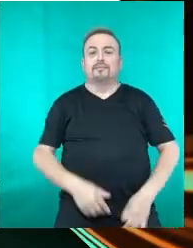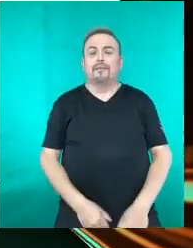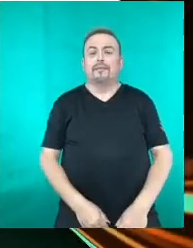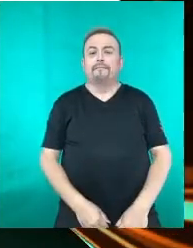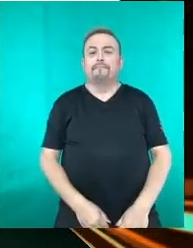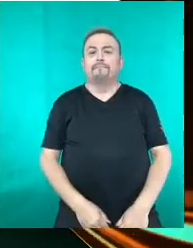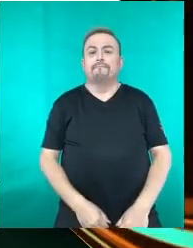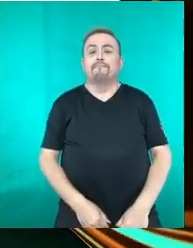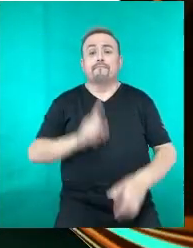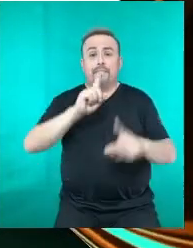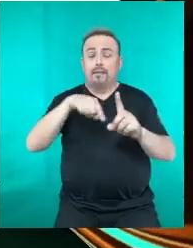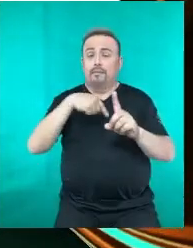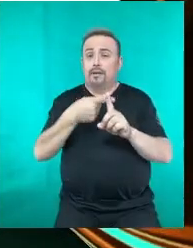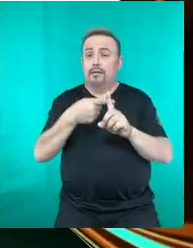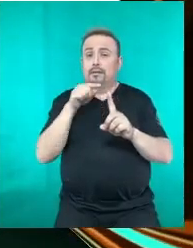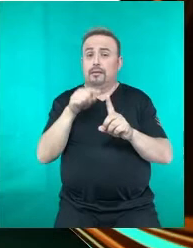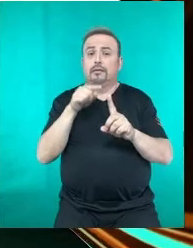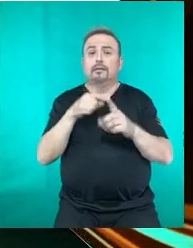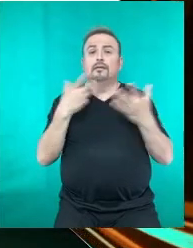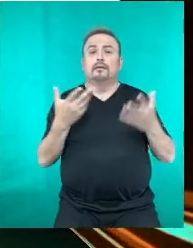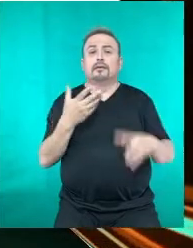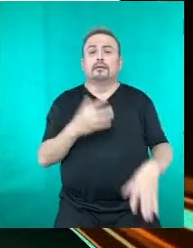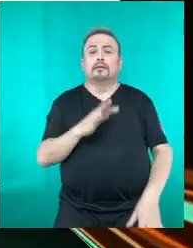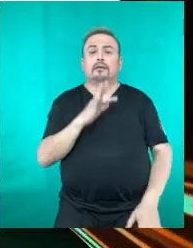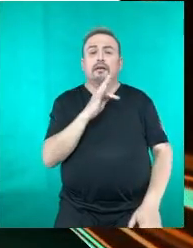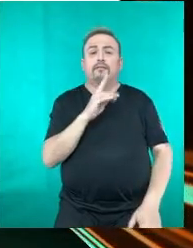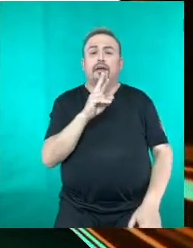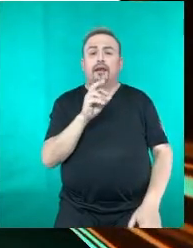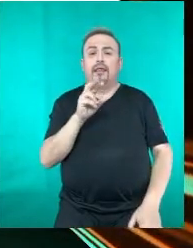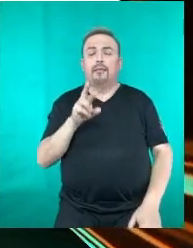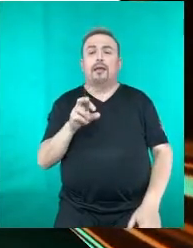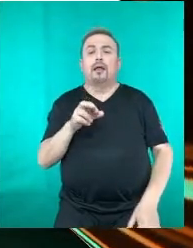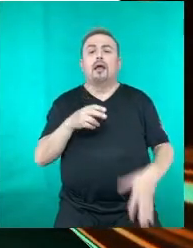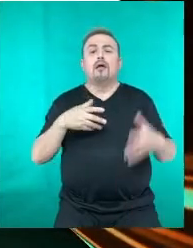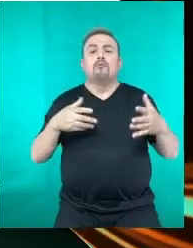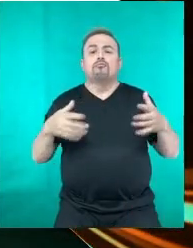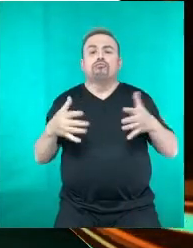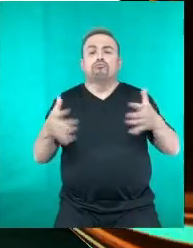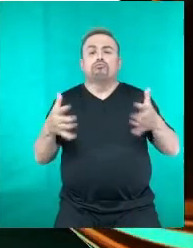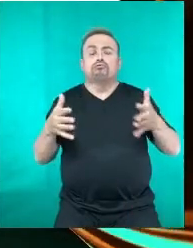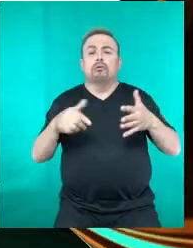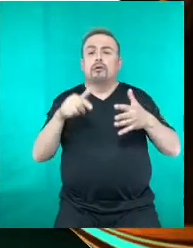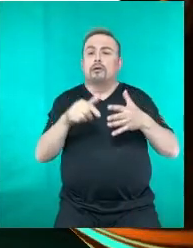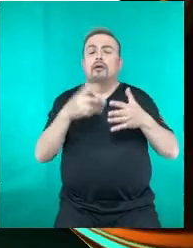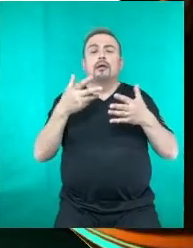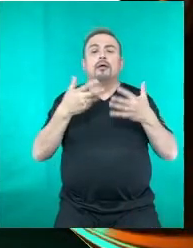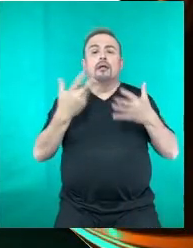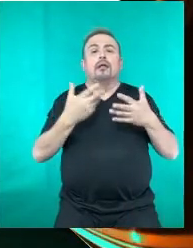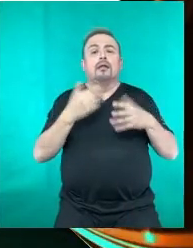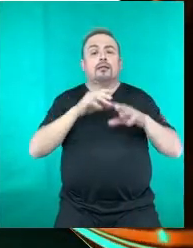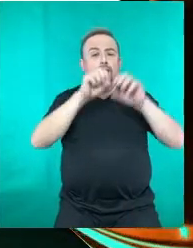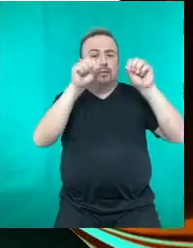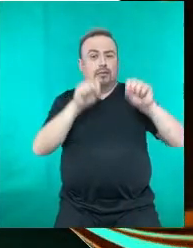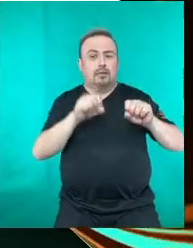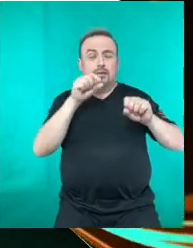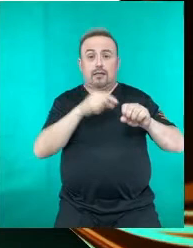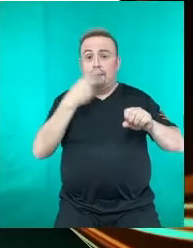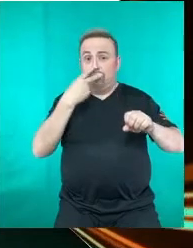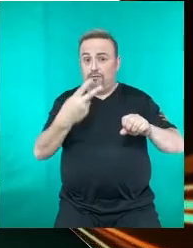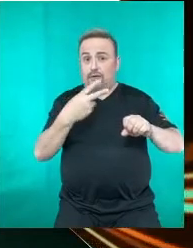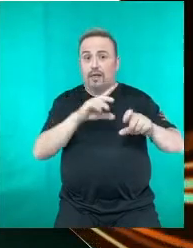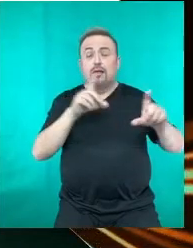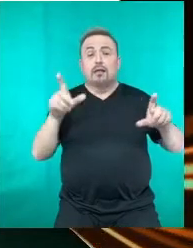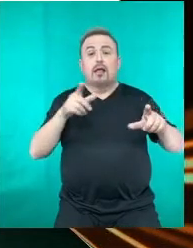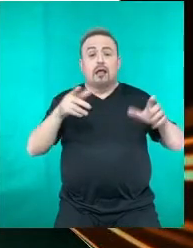Y adicional a eso, estanques de FRP, agitadores, ya lo vieron en los sistemas DAF, por ejemplo, pero también en los estanques